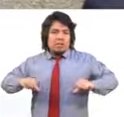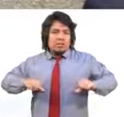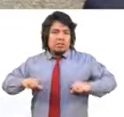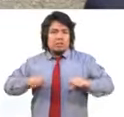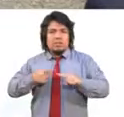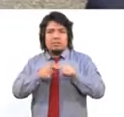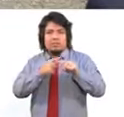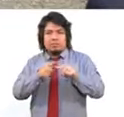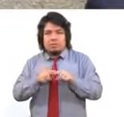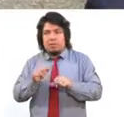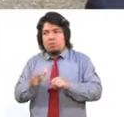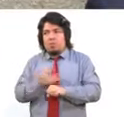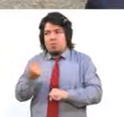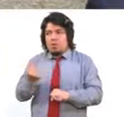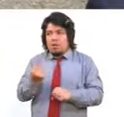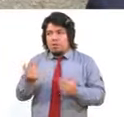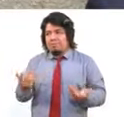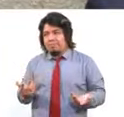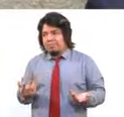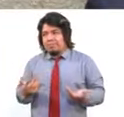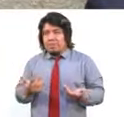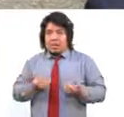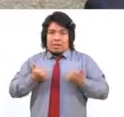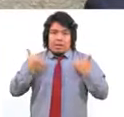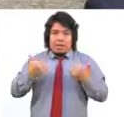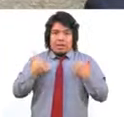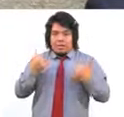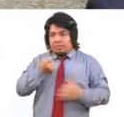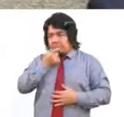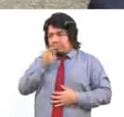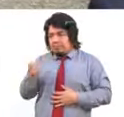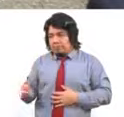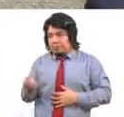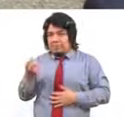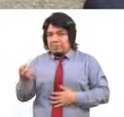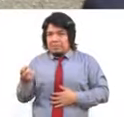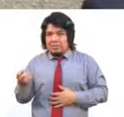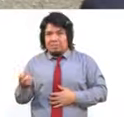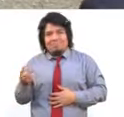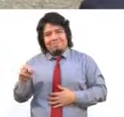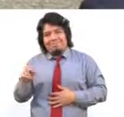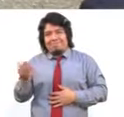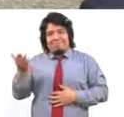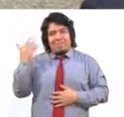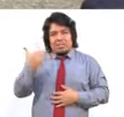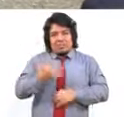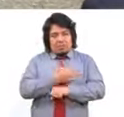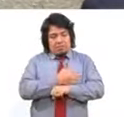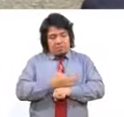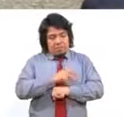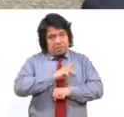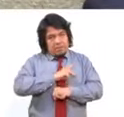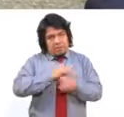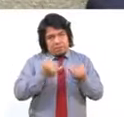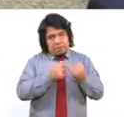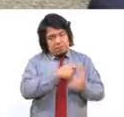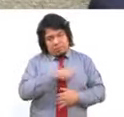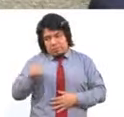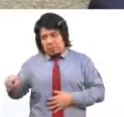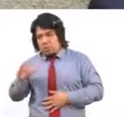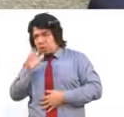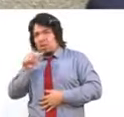acciones porque el joven considera que así lo vio él en su familia y entonces lo reproduce